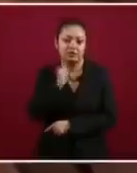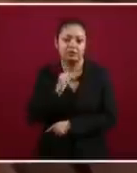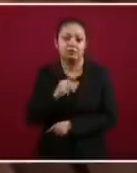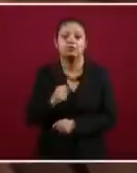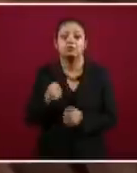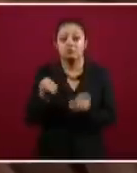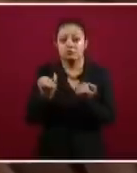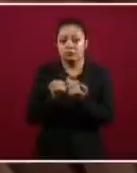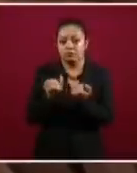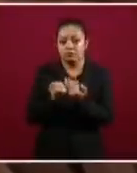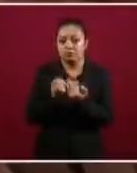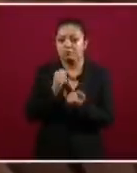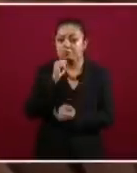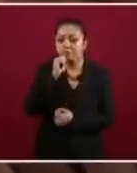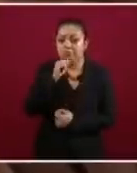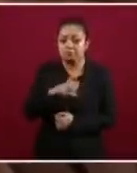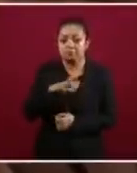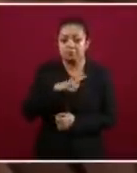la nueva legislación